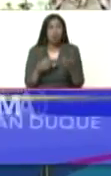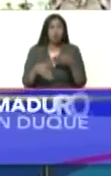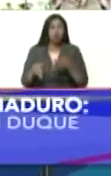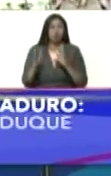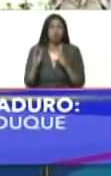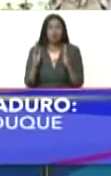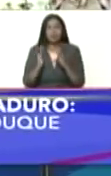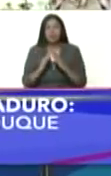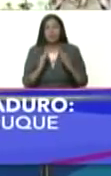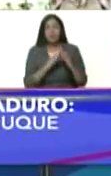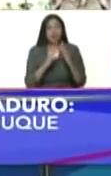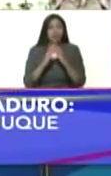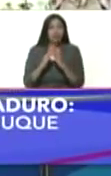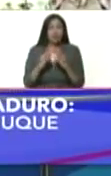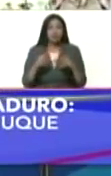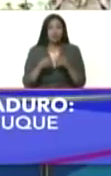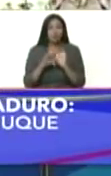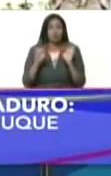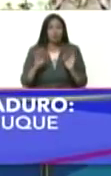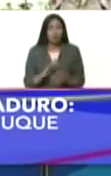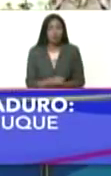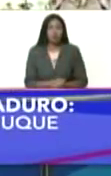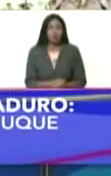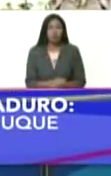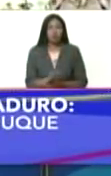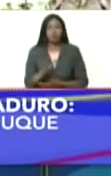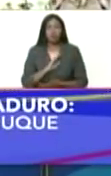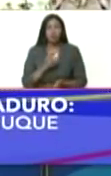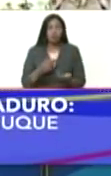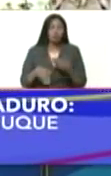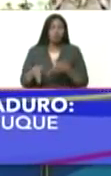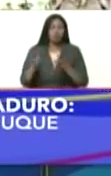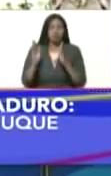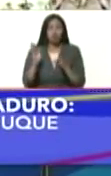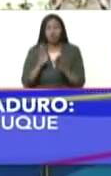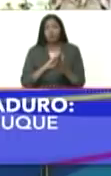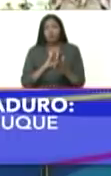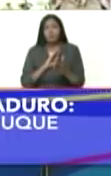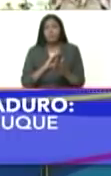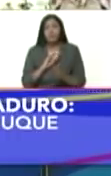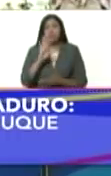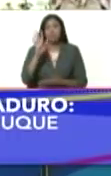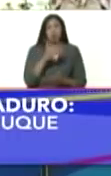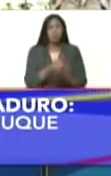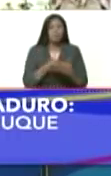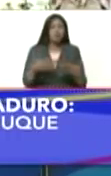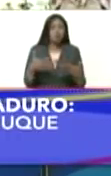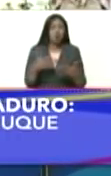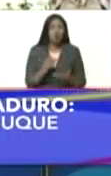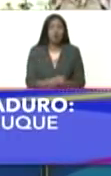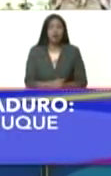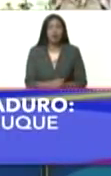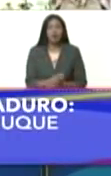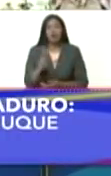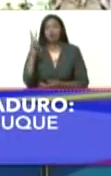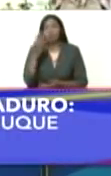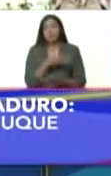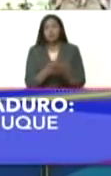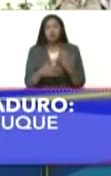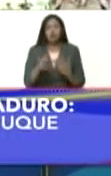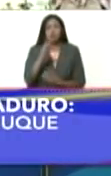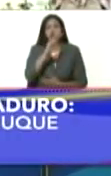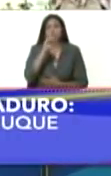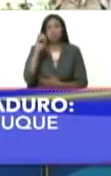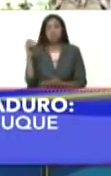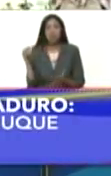de vivienda. Y en particular en la construcción de las 5 millones. De las